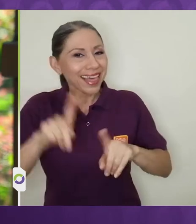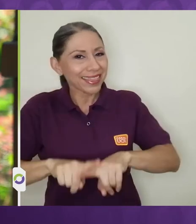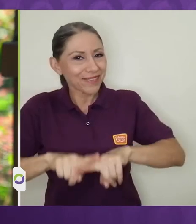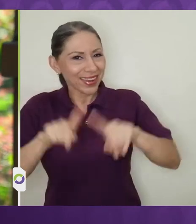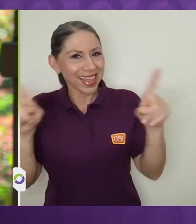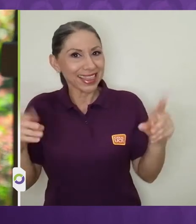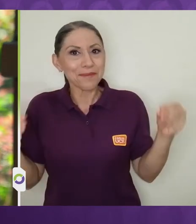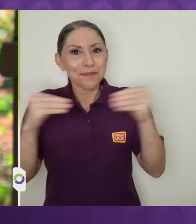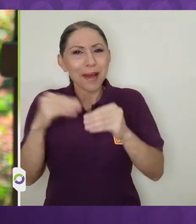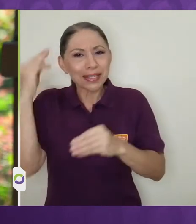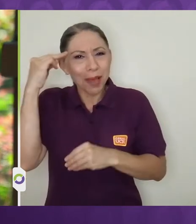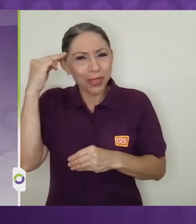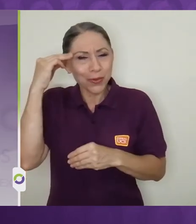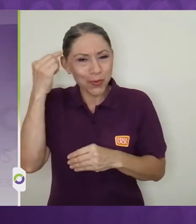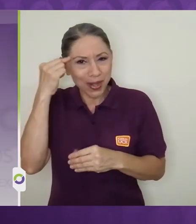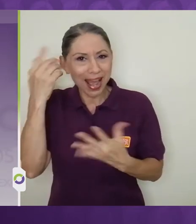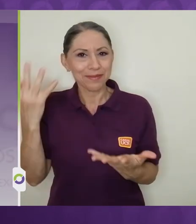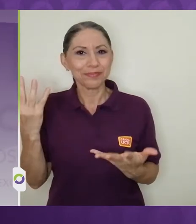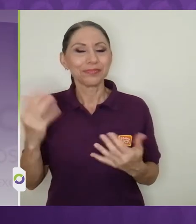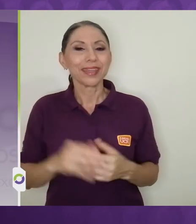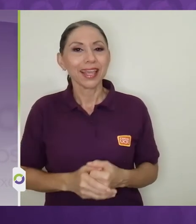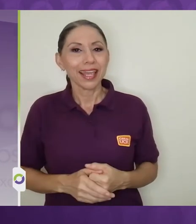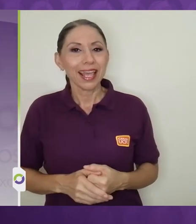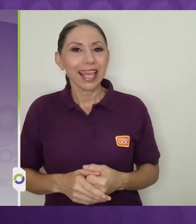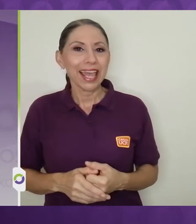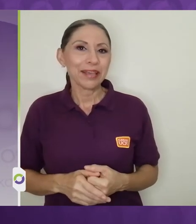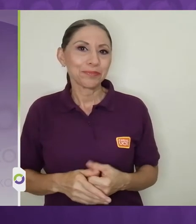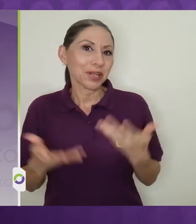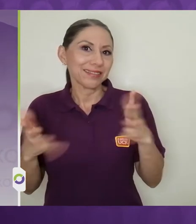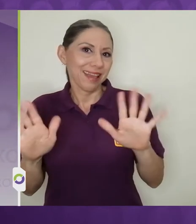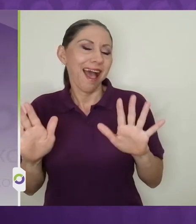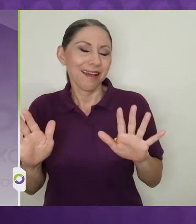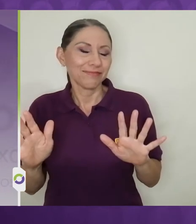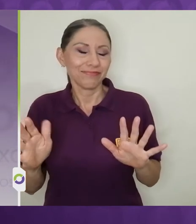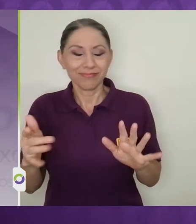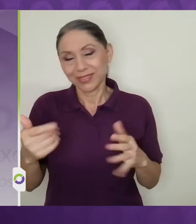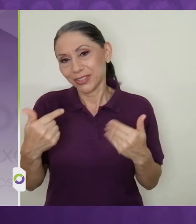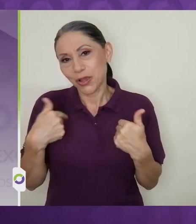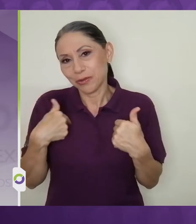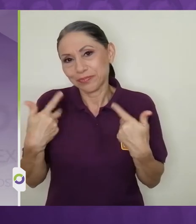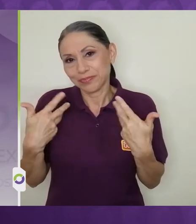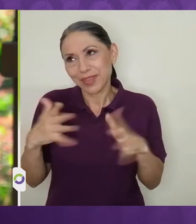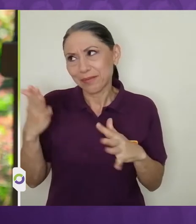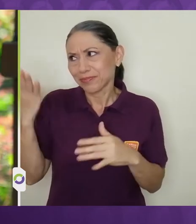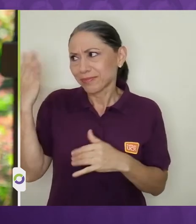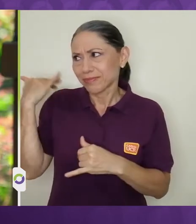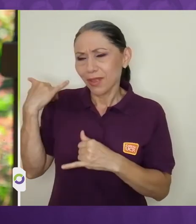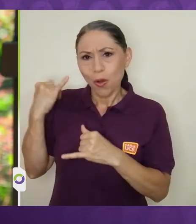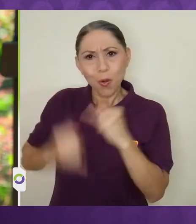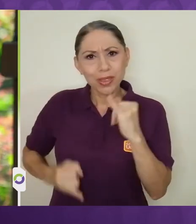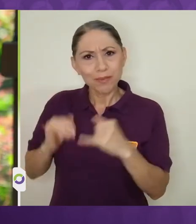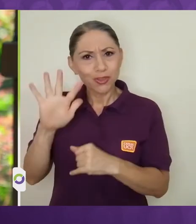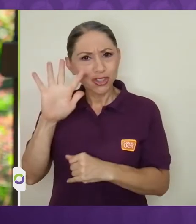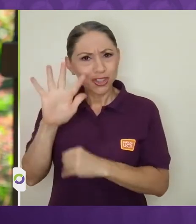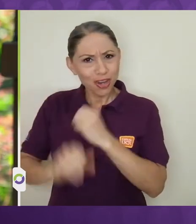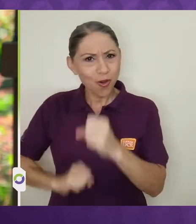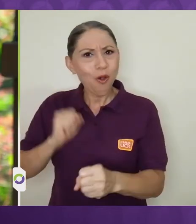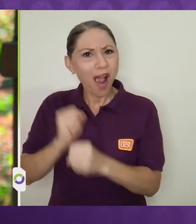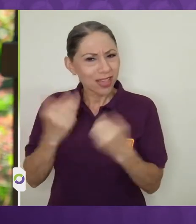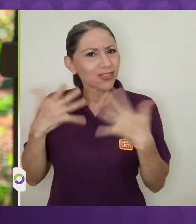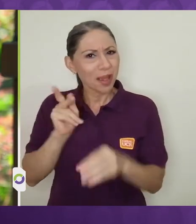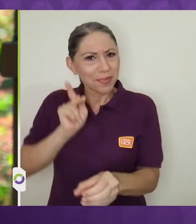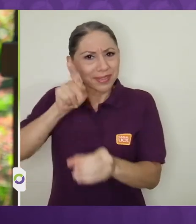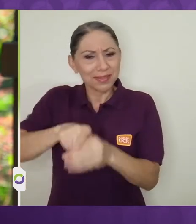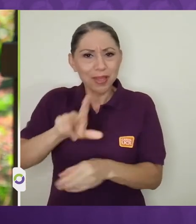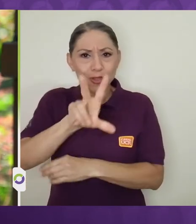mentalidad, más que todo un poco más madura puede ser. Y como ya he llevado estos últimos 5 años